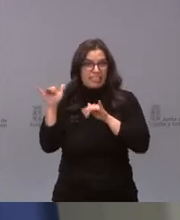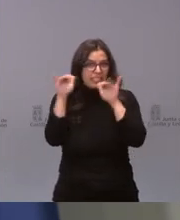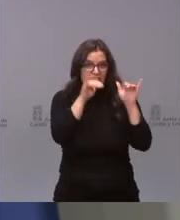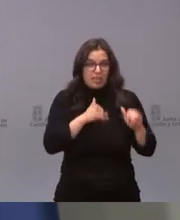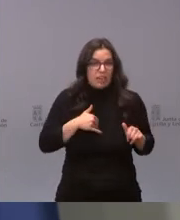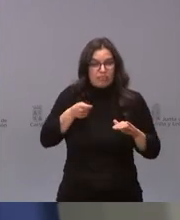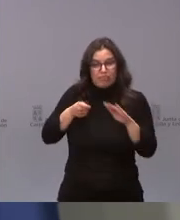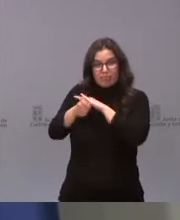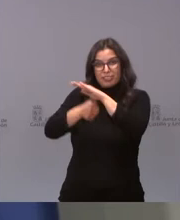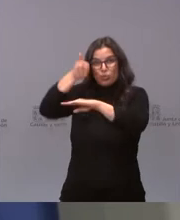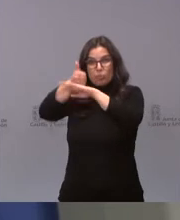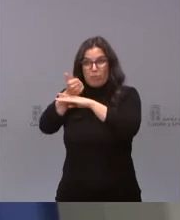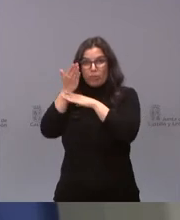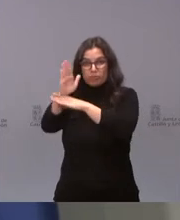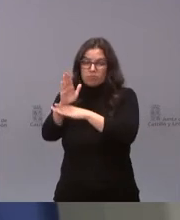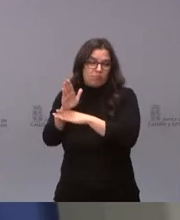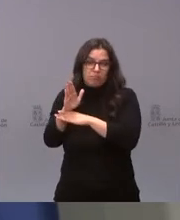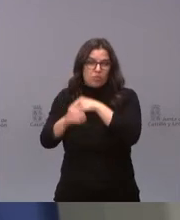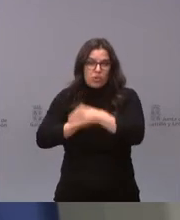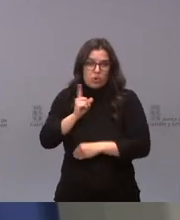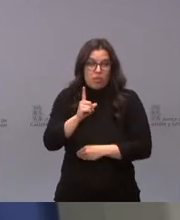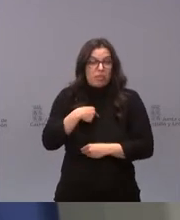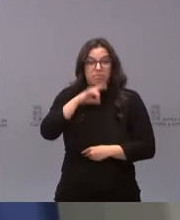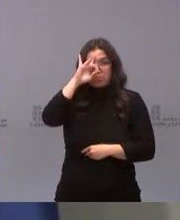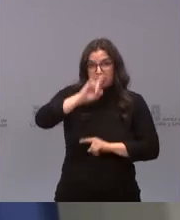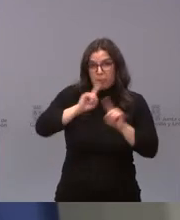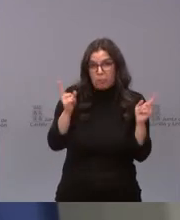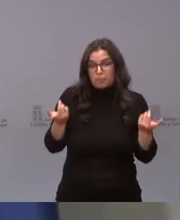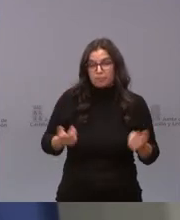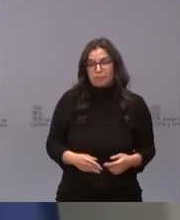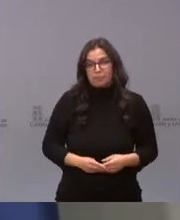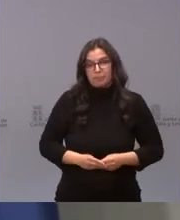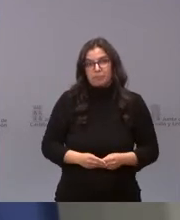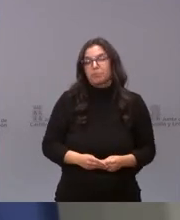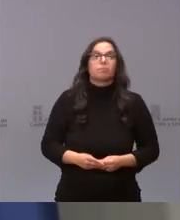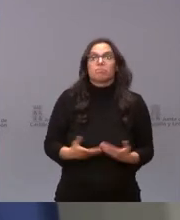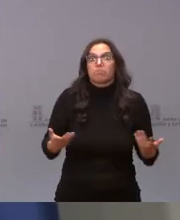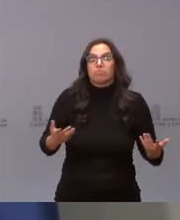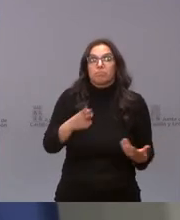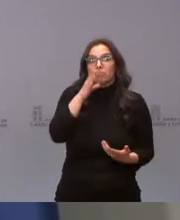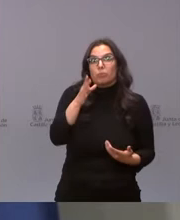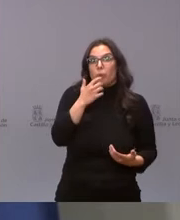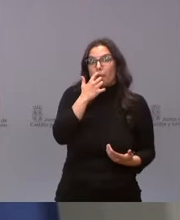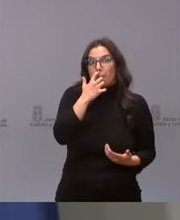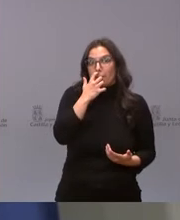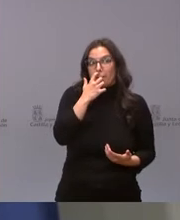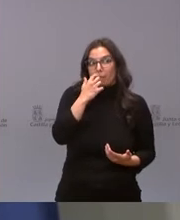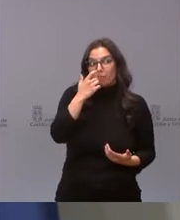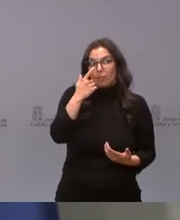recurrir. Es decir, que tampoco me sorprende, porque cualquiera que sepa un poco de este